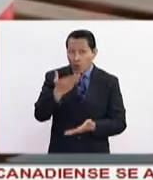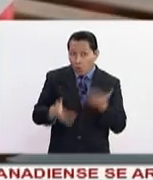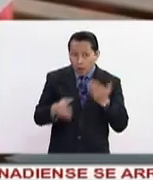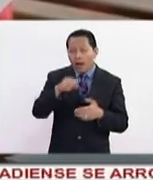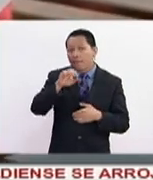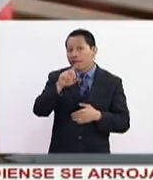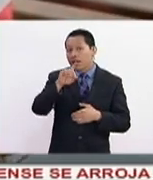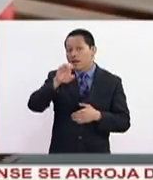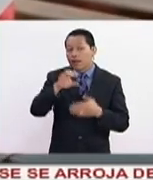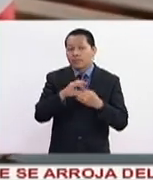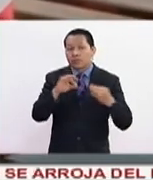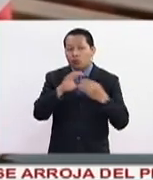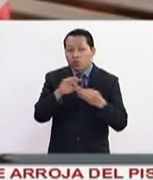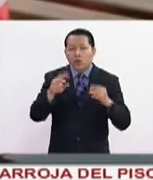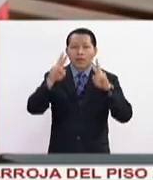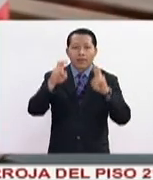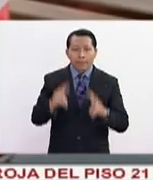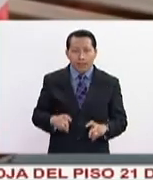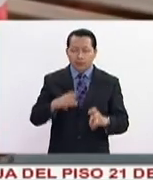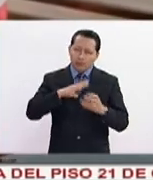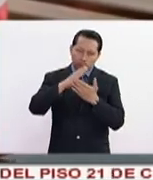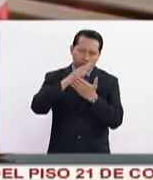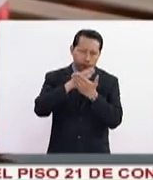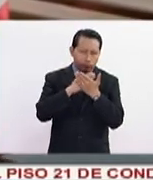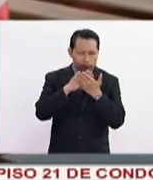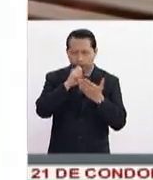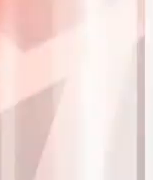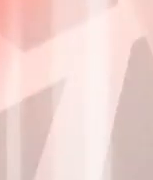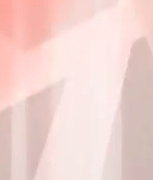confirmó que hablaron sobre temas de la agenda nacional.